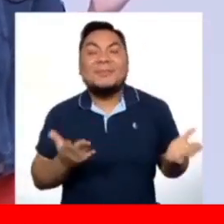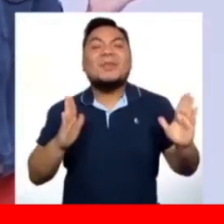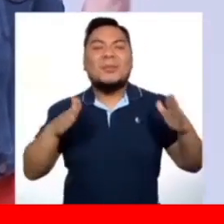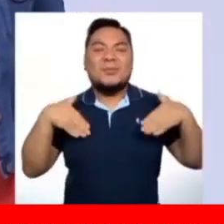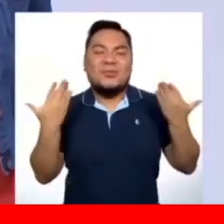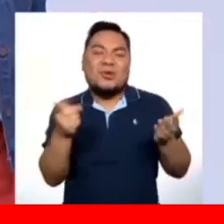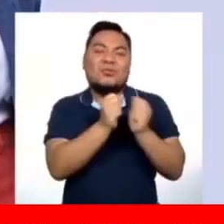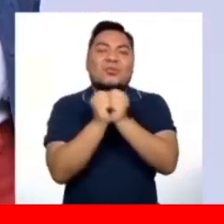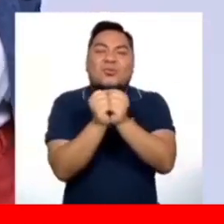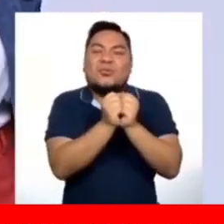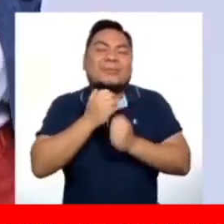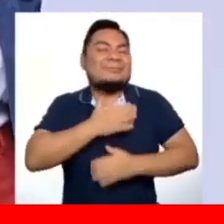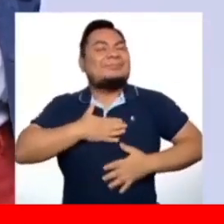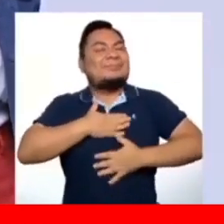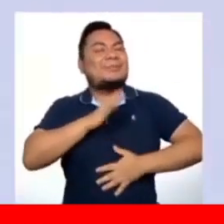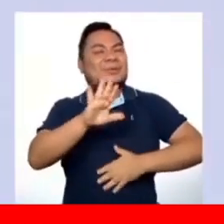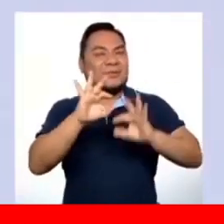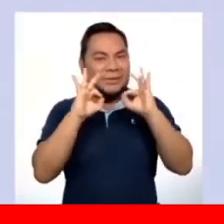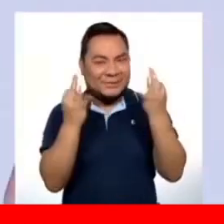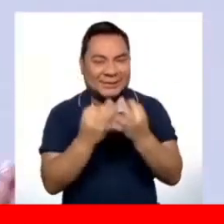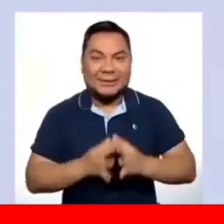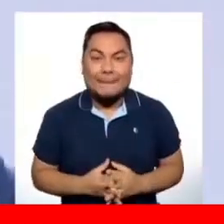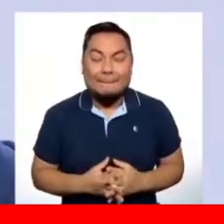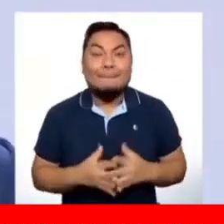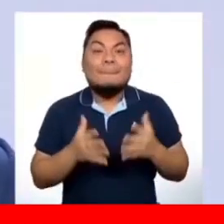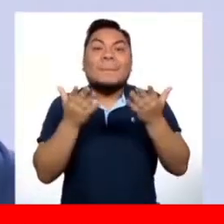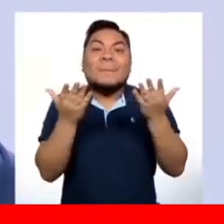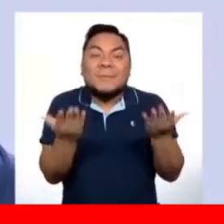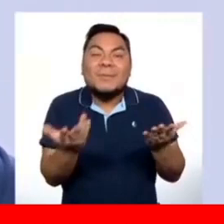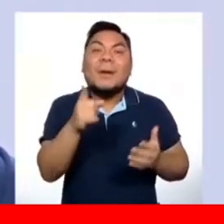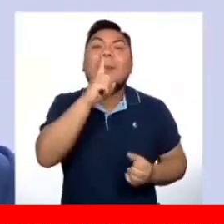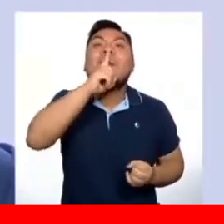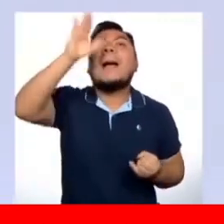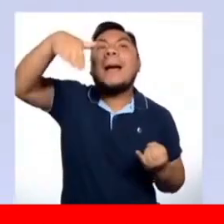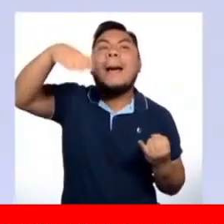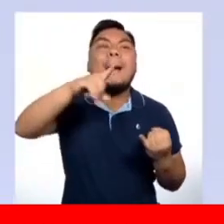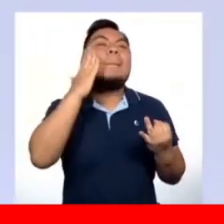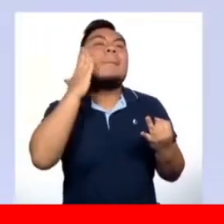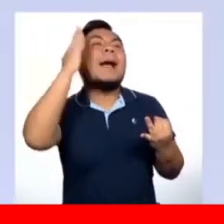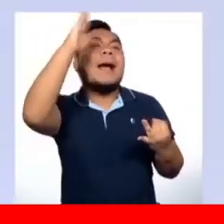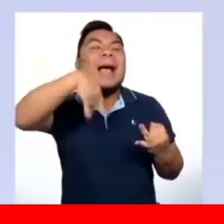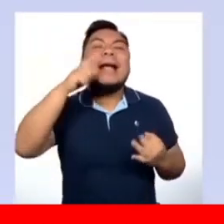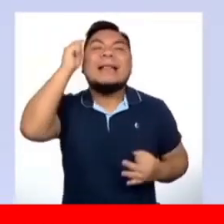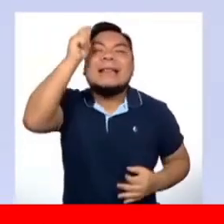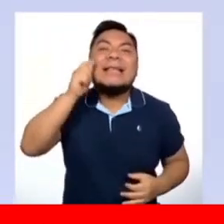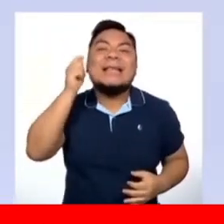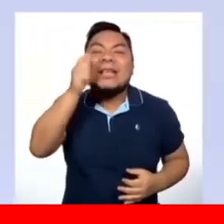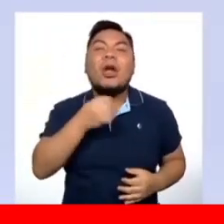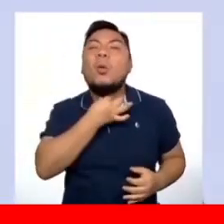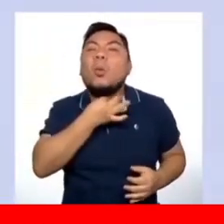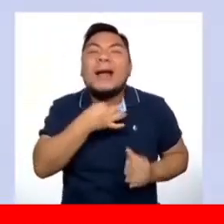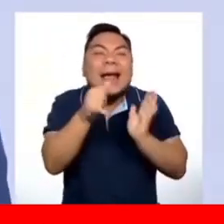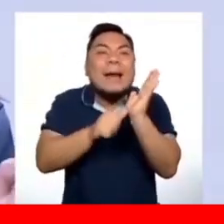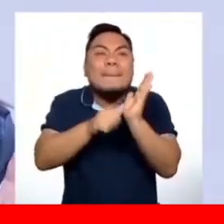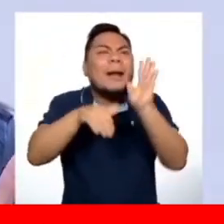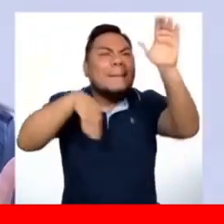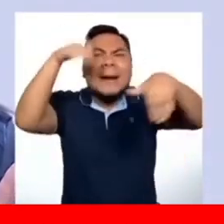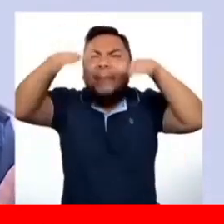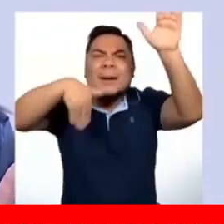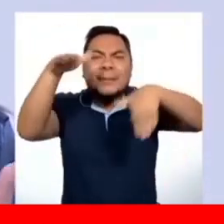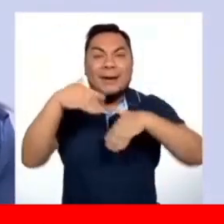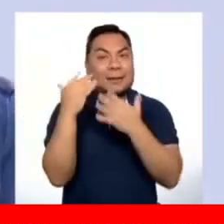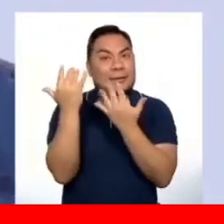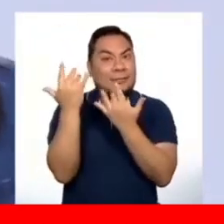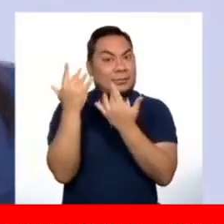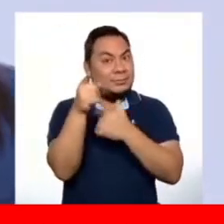un momento divertido en familia. Así que, papá, mamá, tíos, abuelitos, hermanos, los estamos